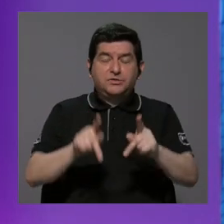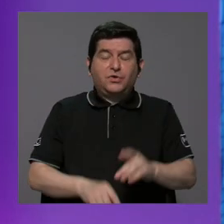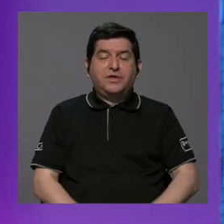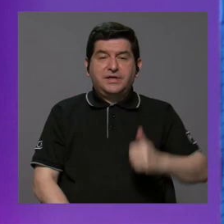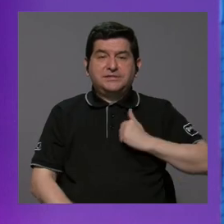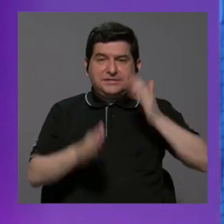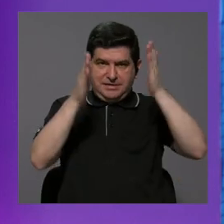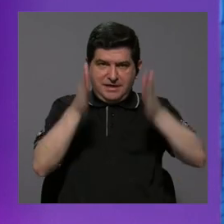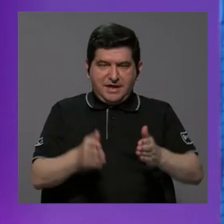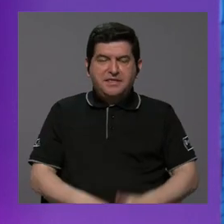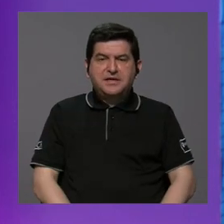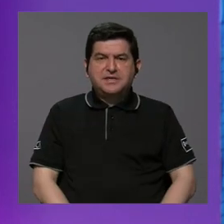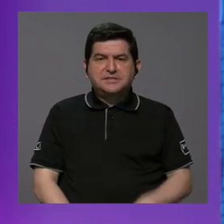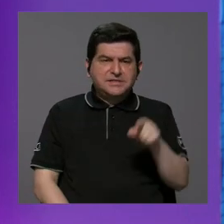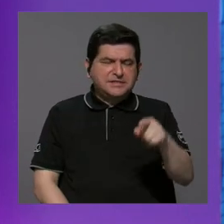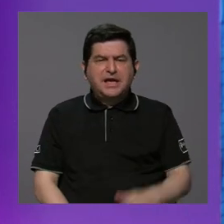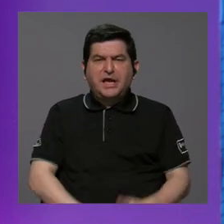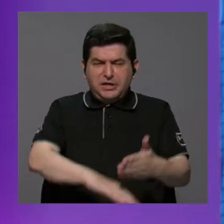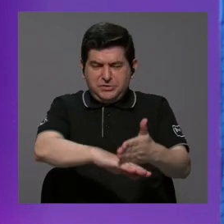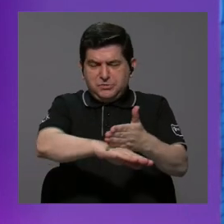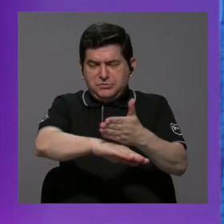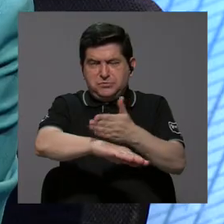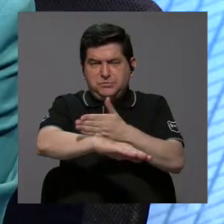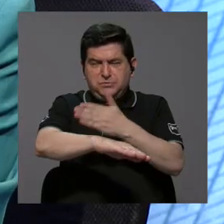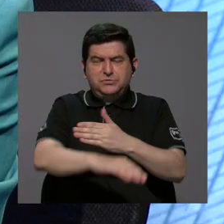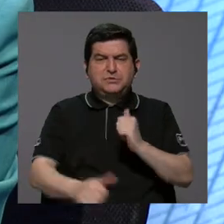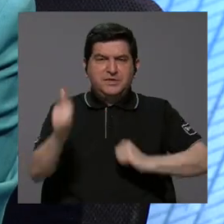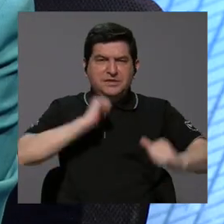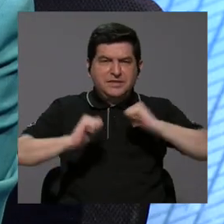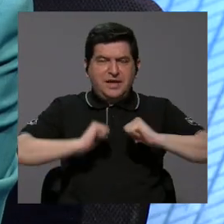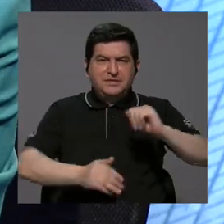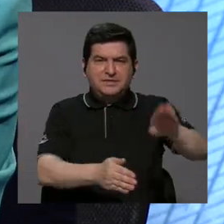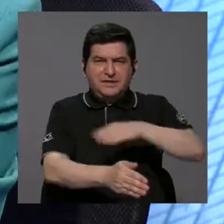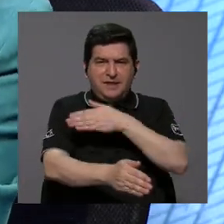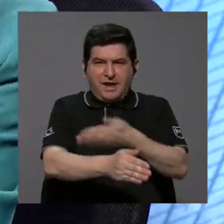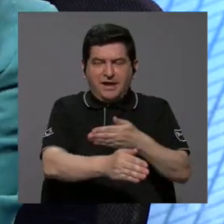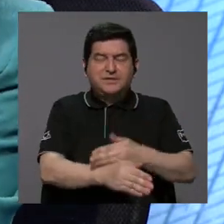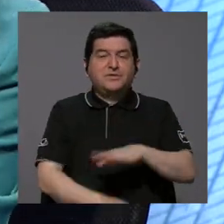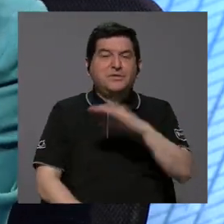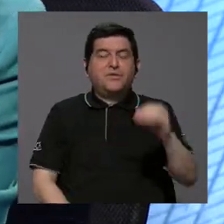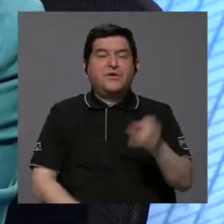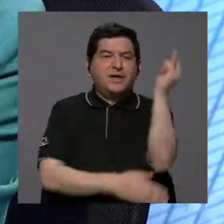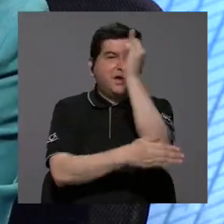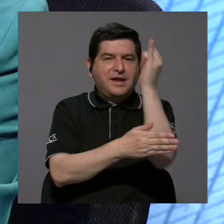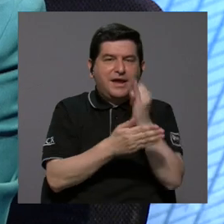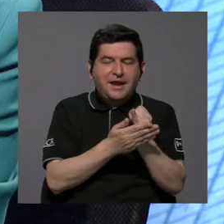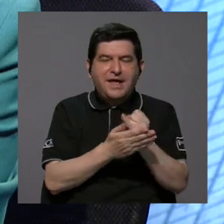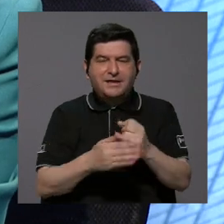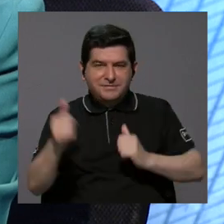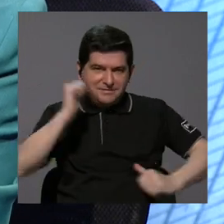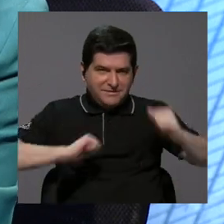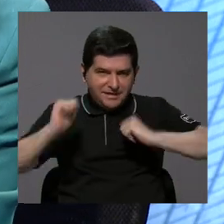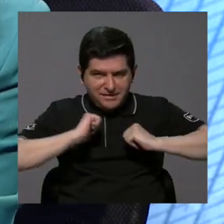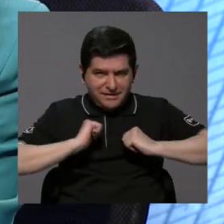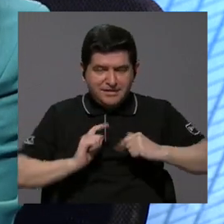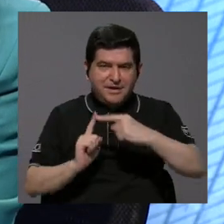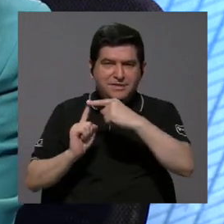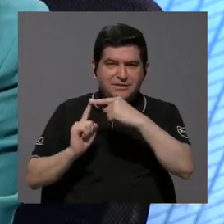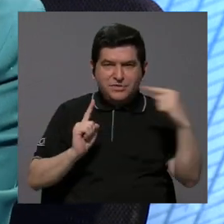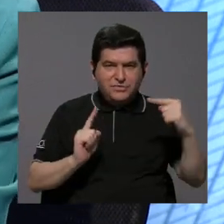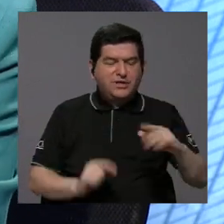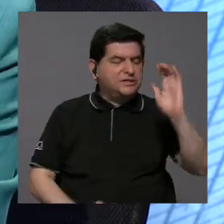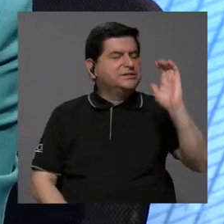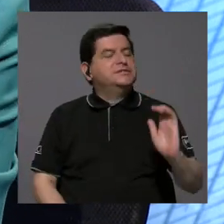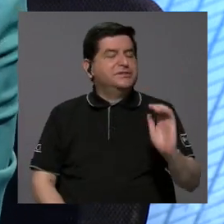canadienses que que crecen más con con el teatro musical y en general las artes escénicas como como desde que se